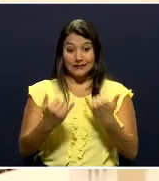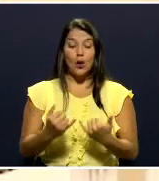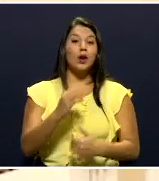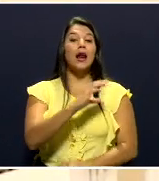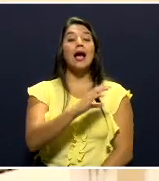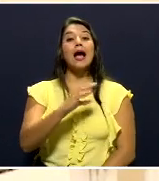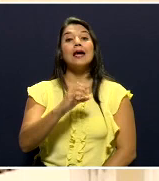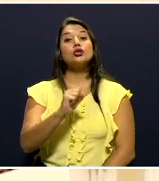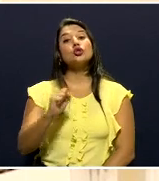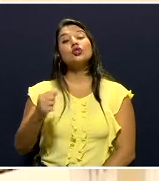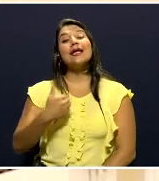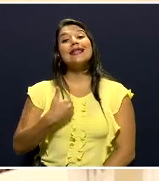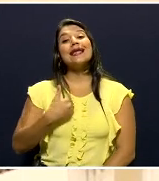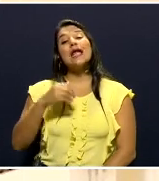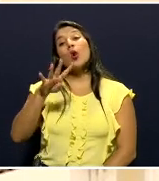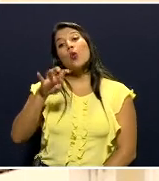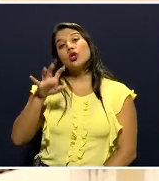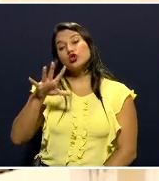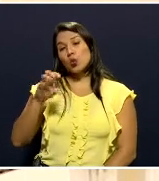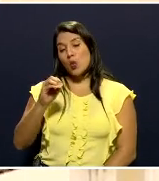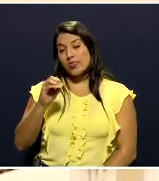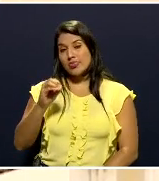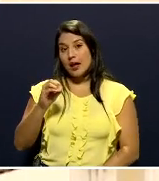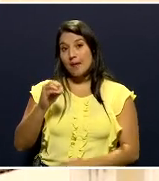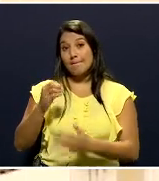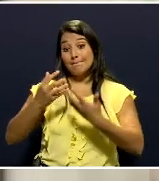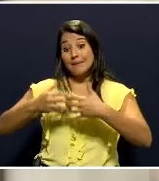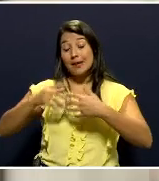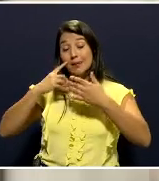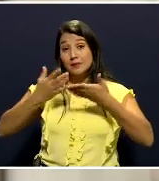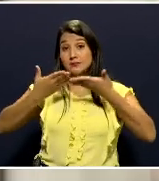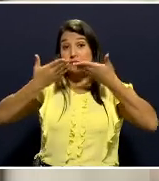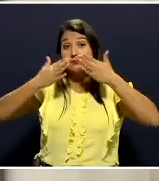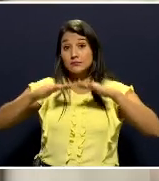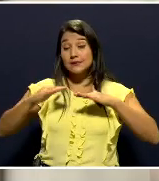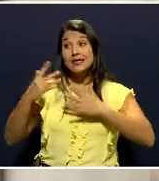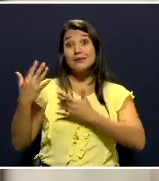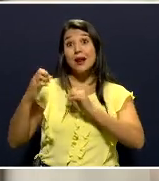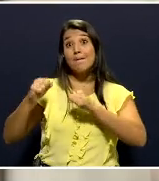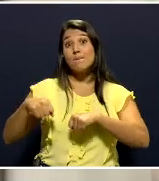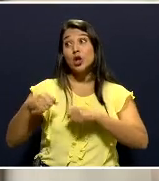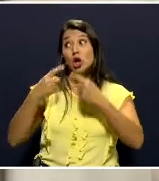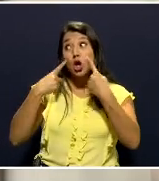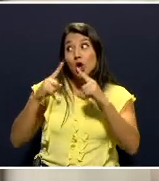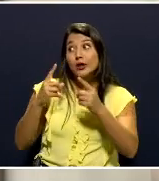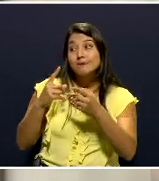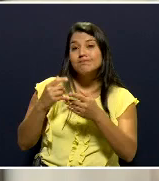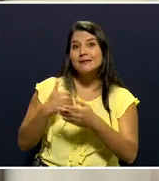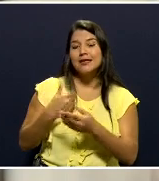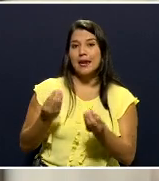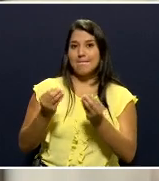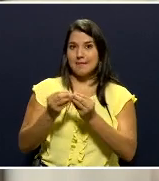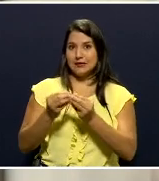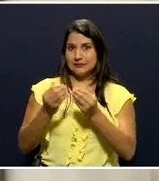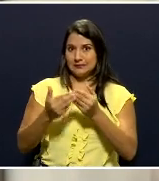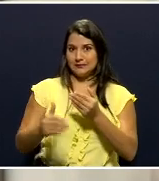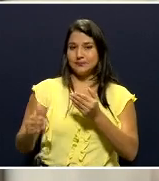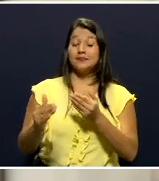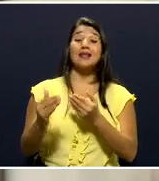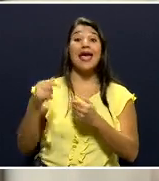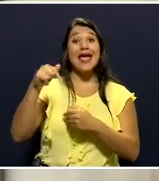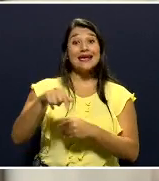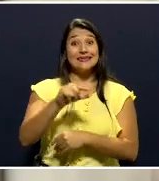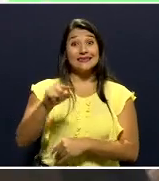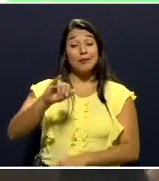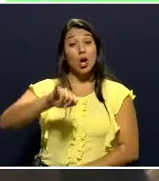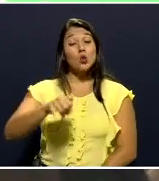con 450 respiradores y esperan adquirir más en los próximos días. Macaya también informó que durante esta semana la